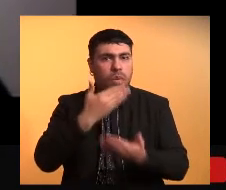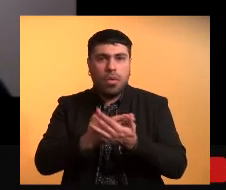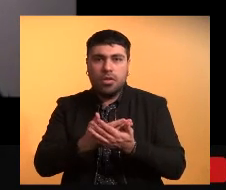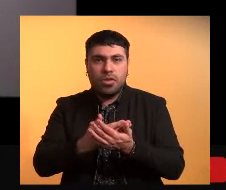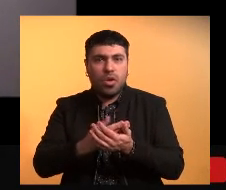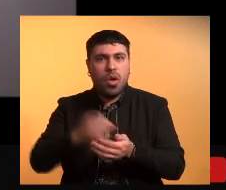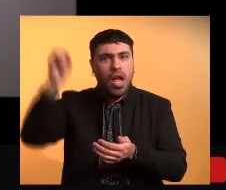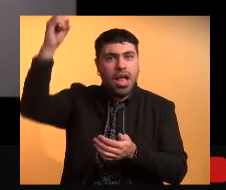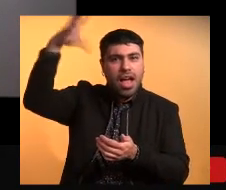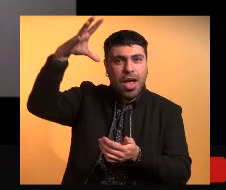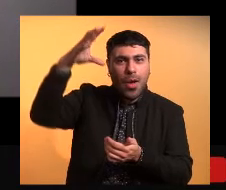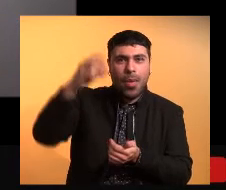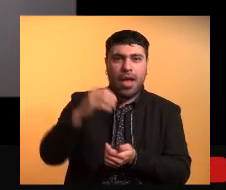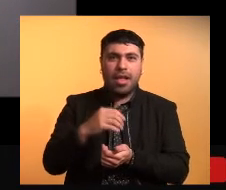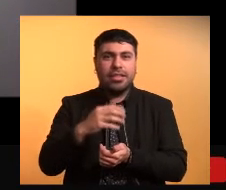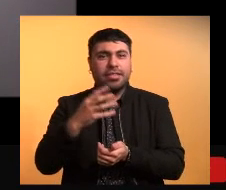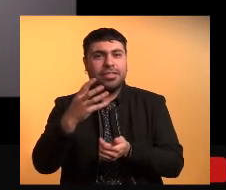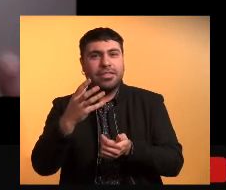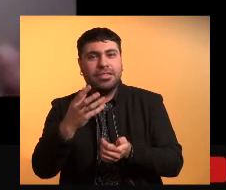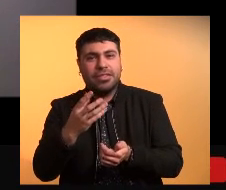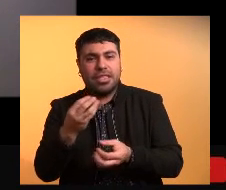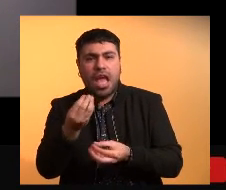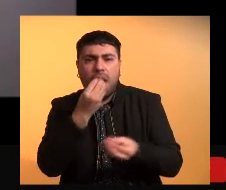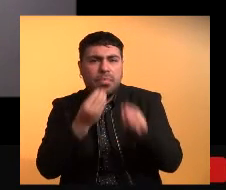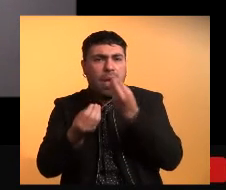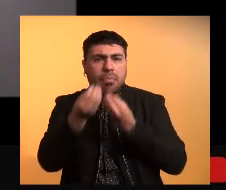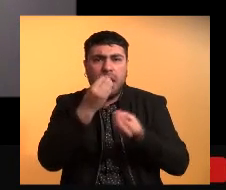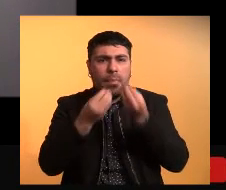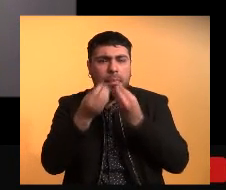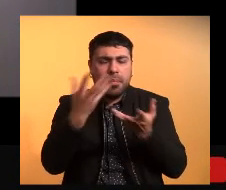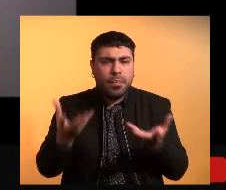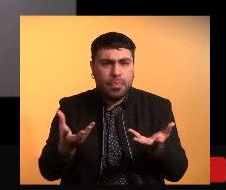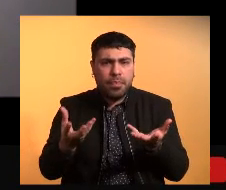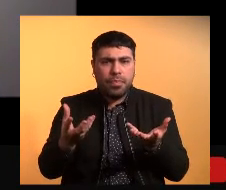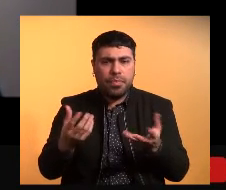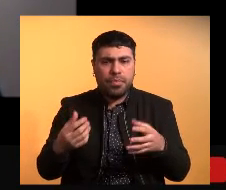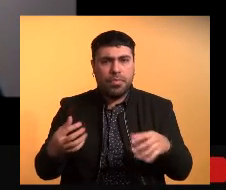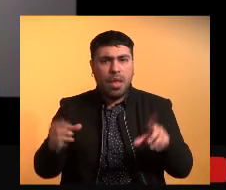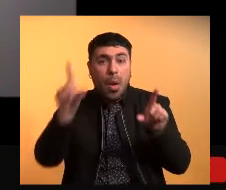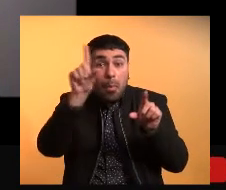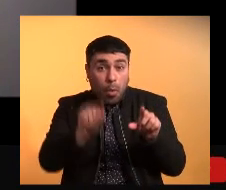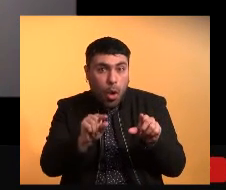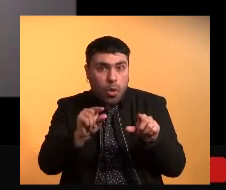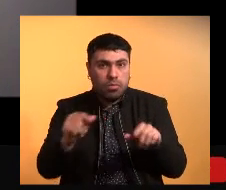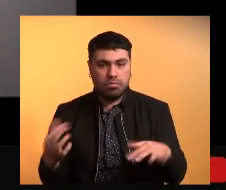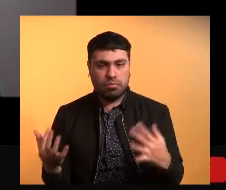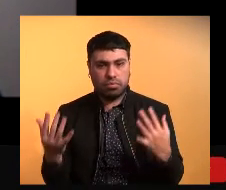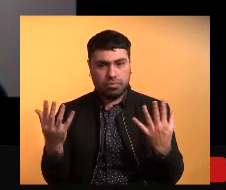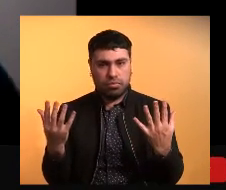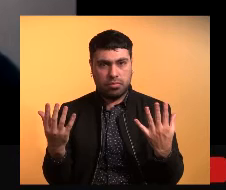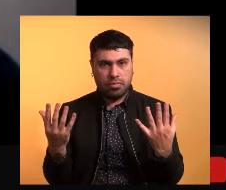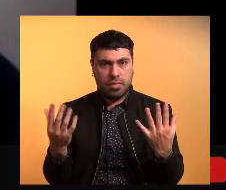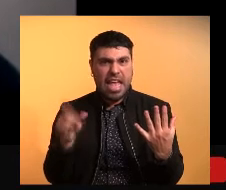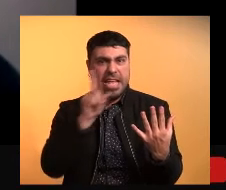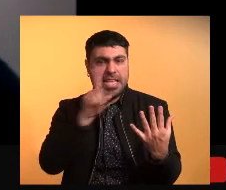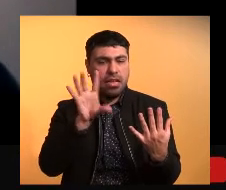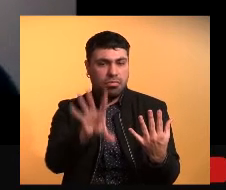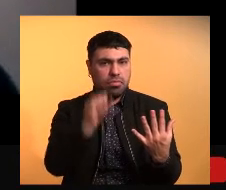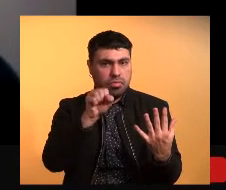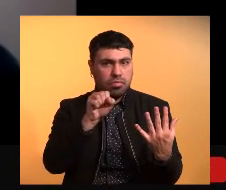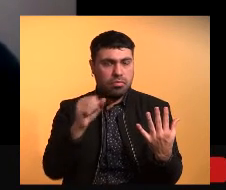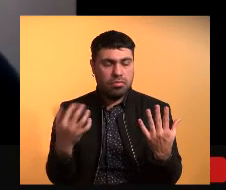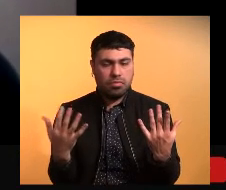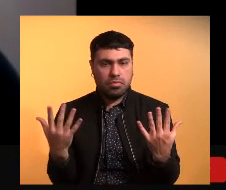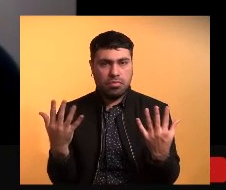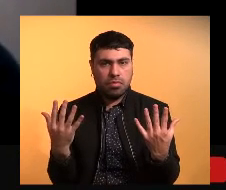o luz, es limitado. Cuando hay un factor, un elemento que es limitado, hay que competir. Hay que comenzar a luchar por ese elemento.